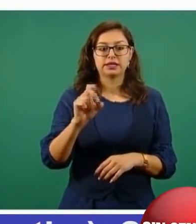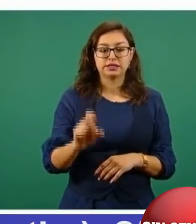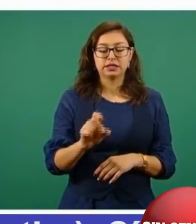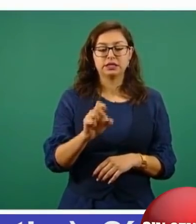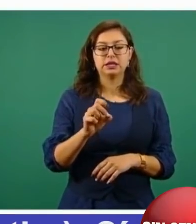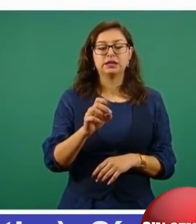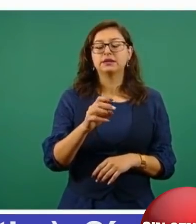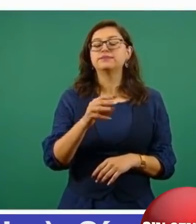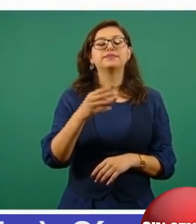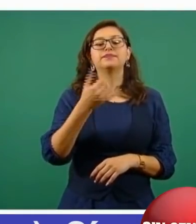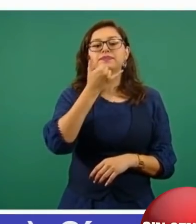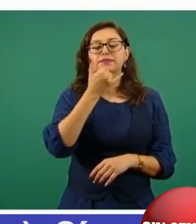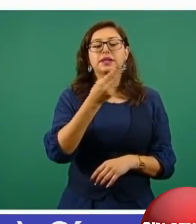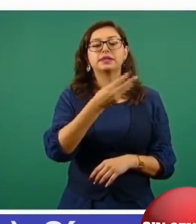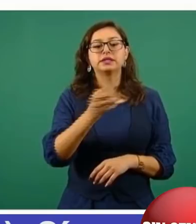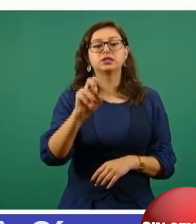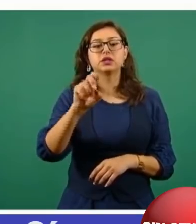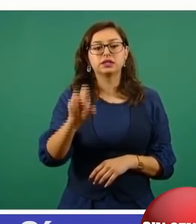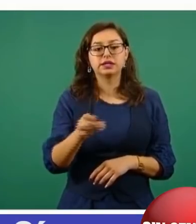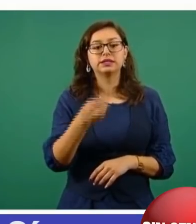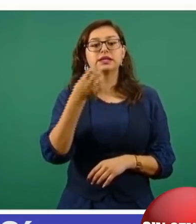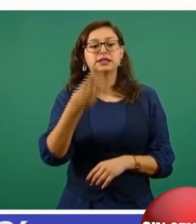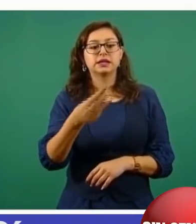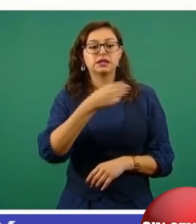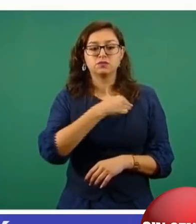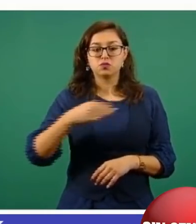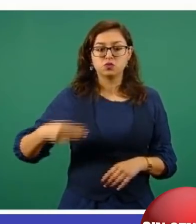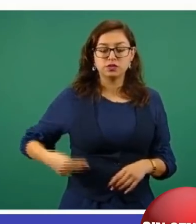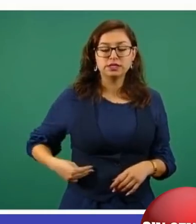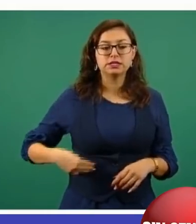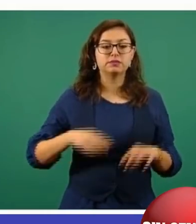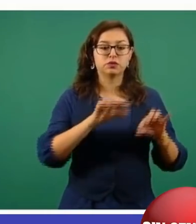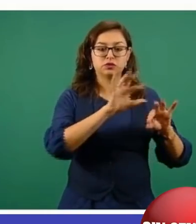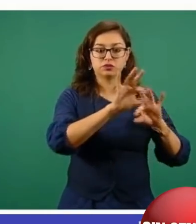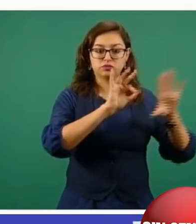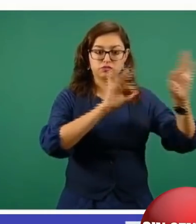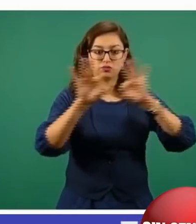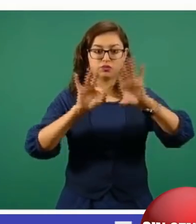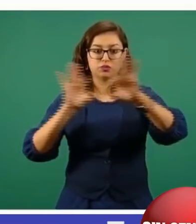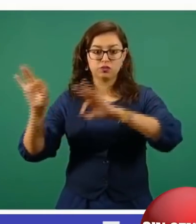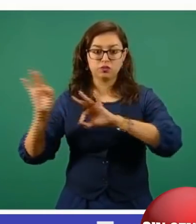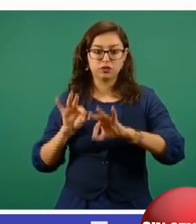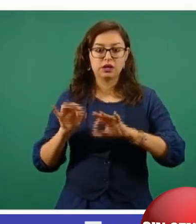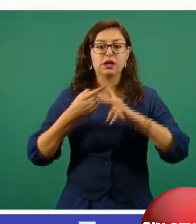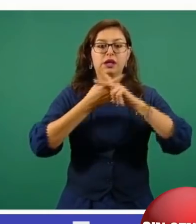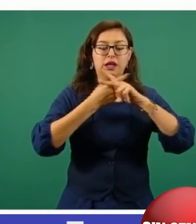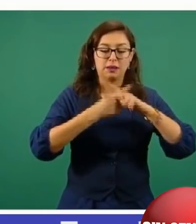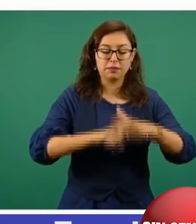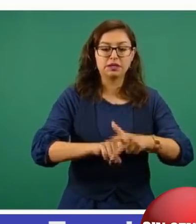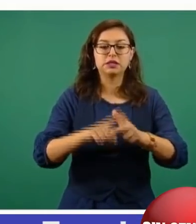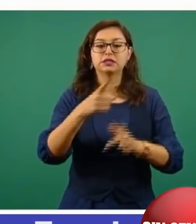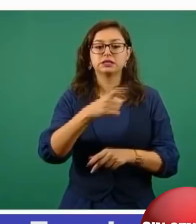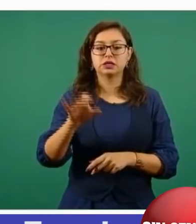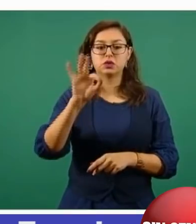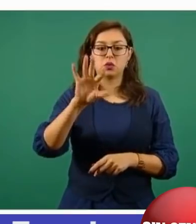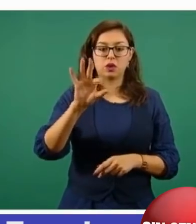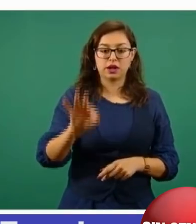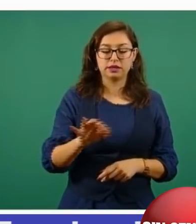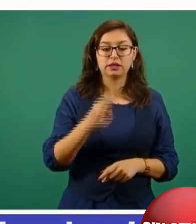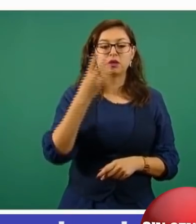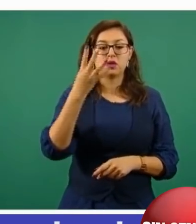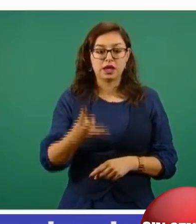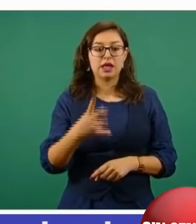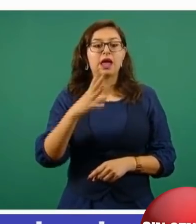333 municipios, ayer se lograron arrancar en 144 y hay 1,081 puntos de